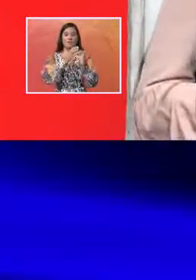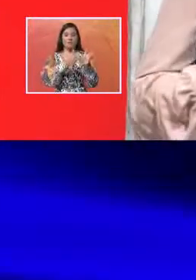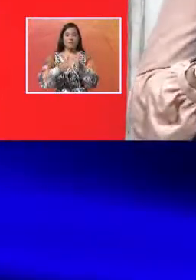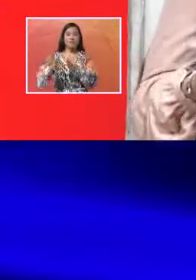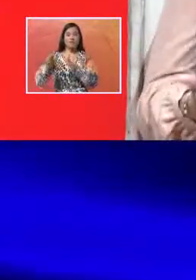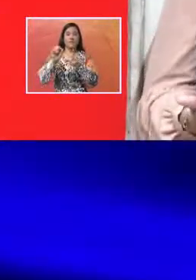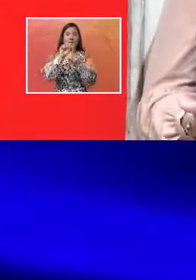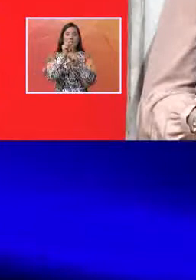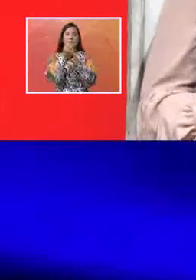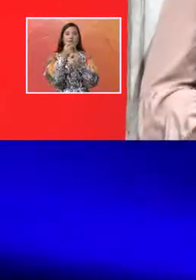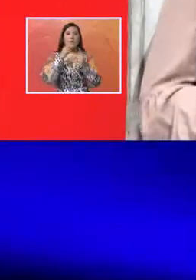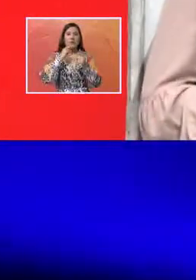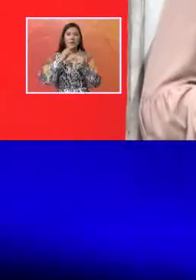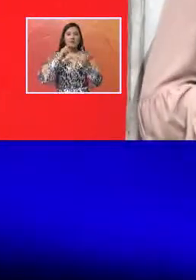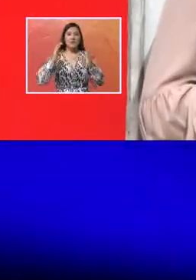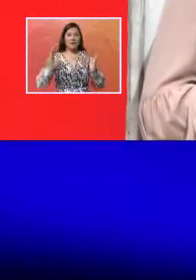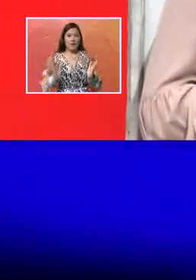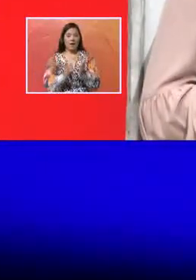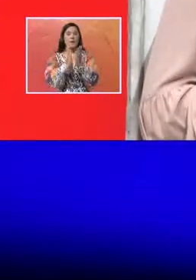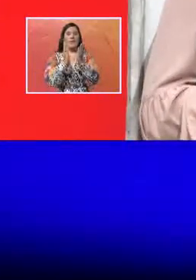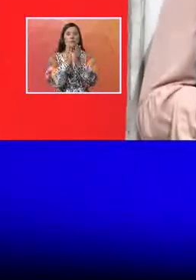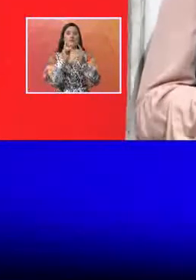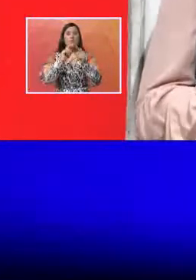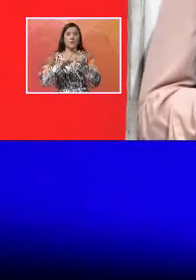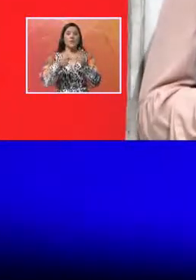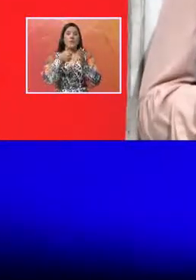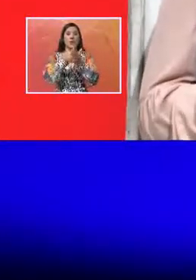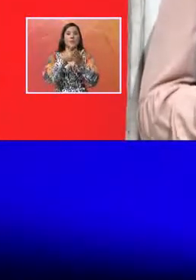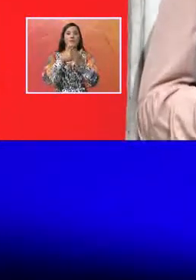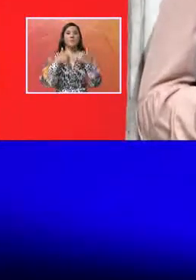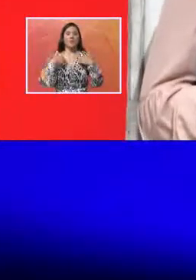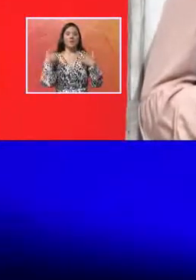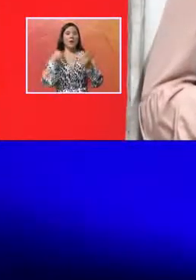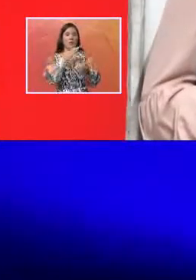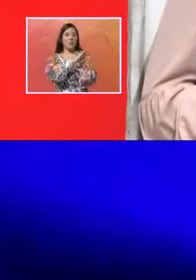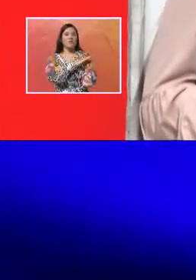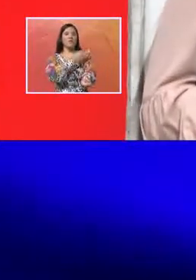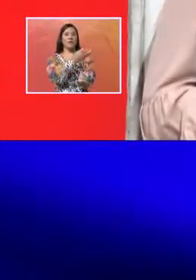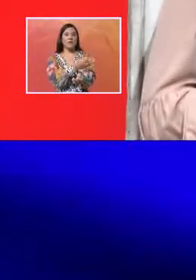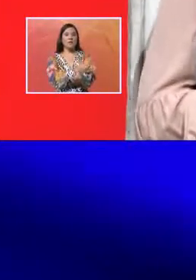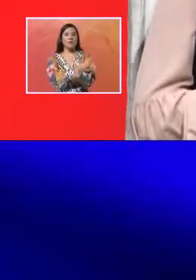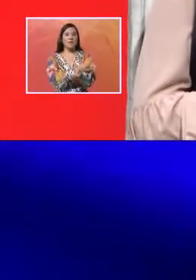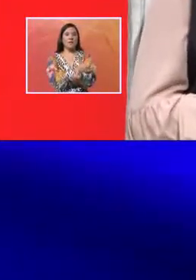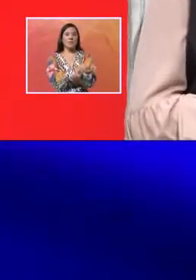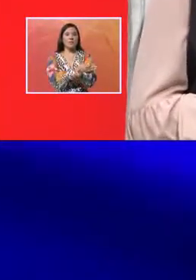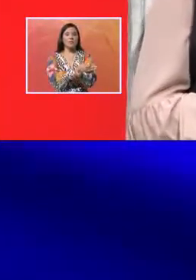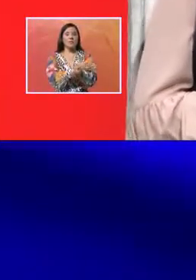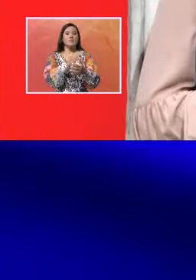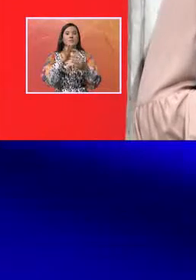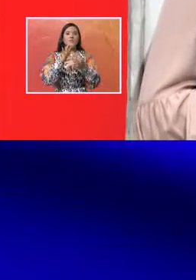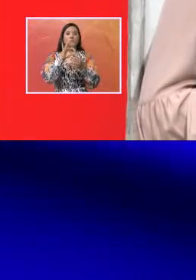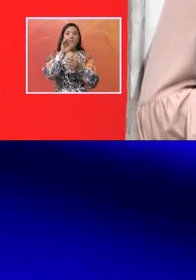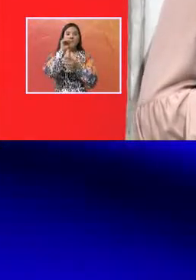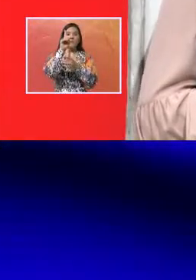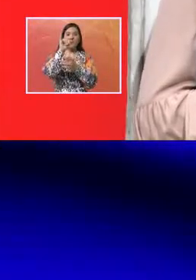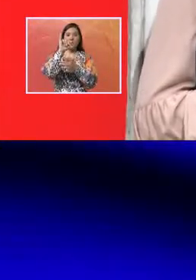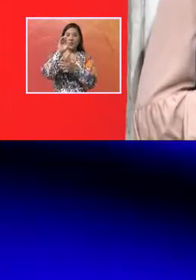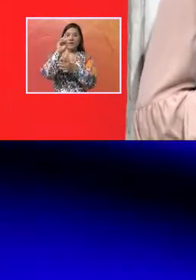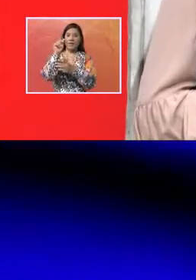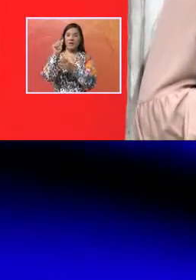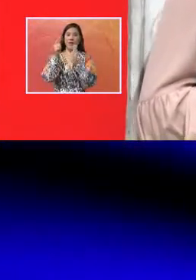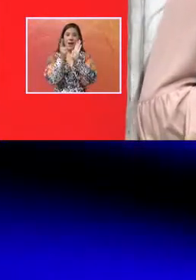ha sido un avance pero la misma incluso hemos tenido fortalecimientos en el caso de la vida a través de la ley